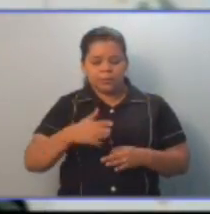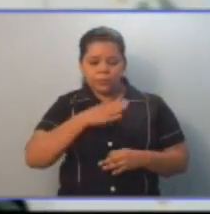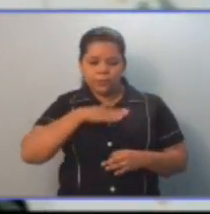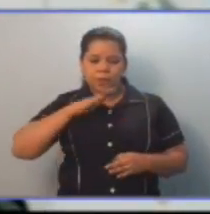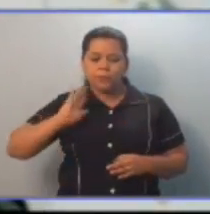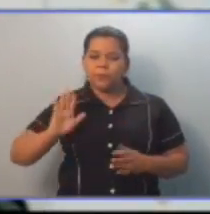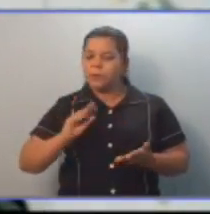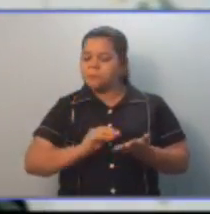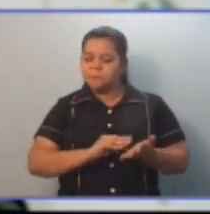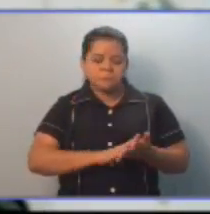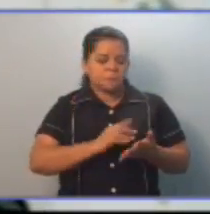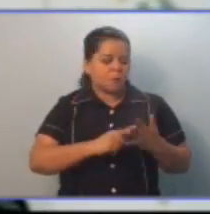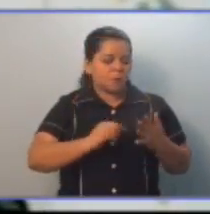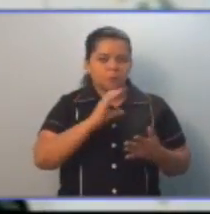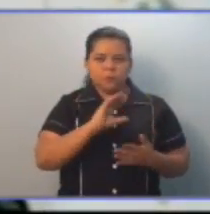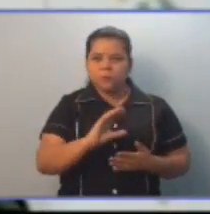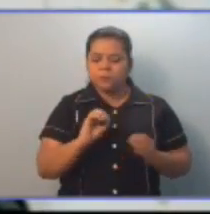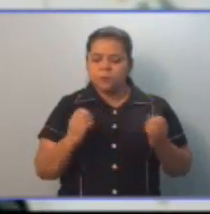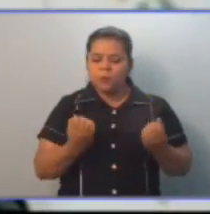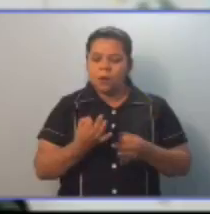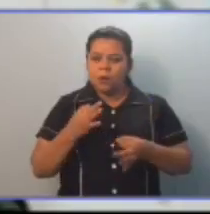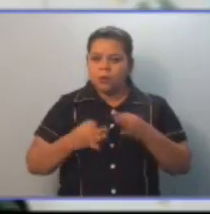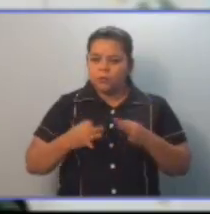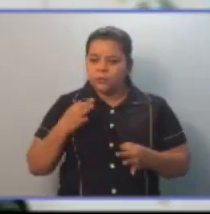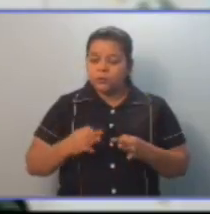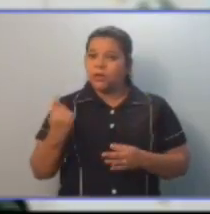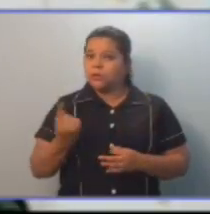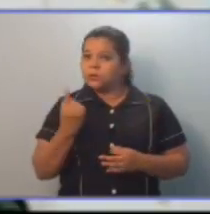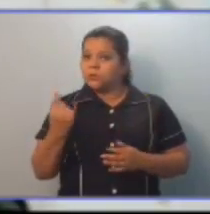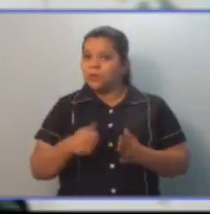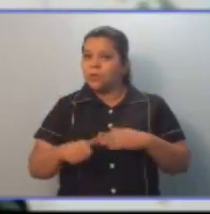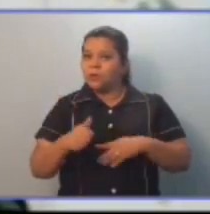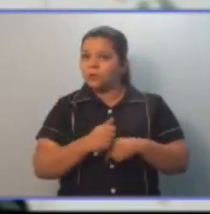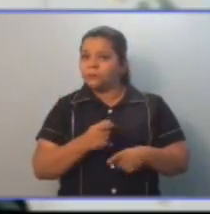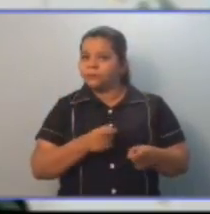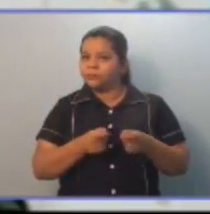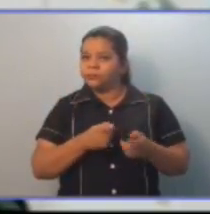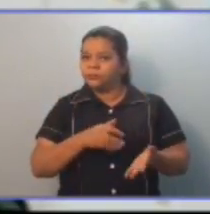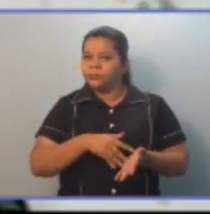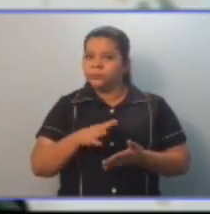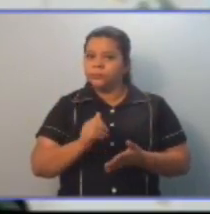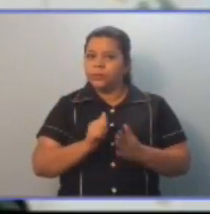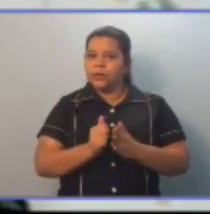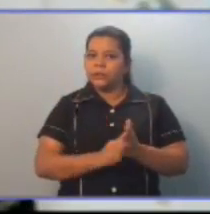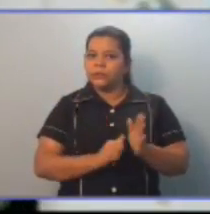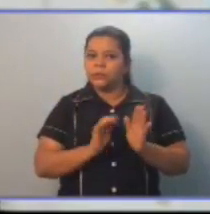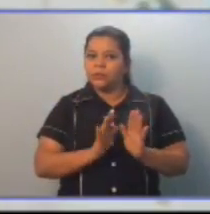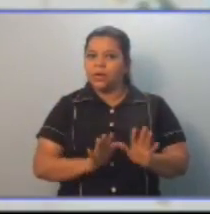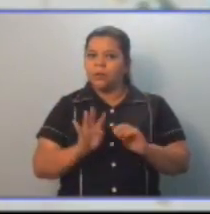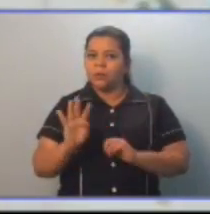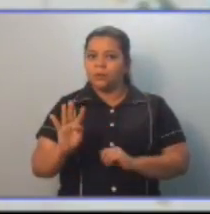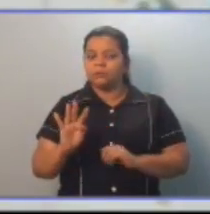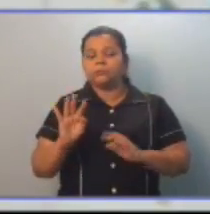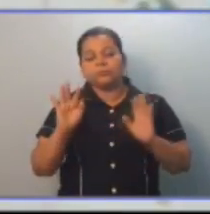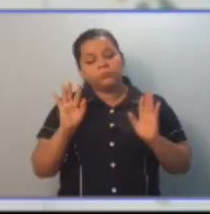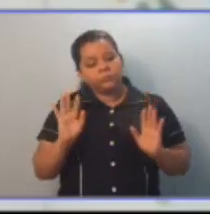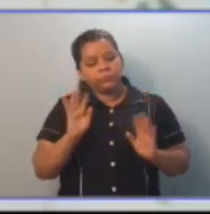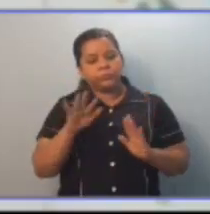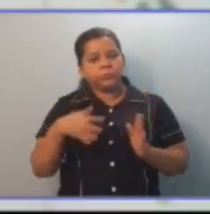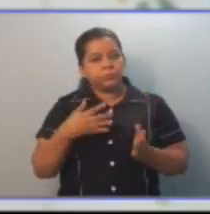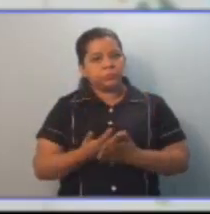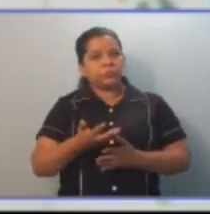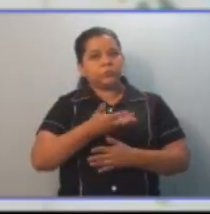está establecido en la Constitución para el órgano judicial. Solo está para la administración pública en el artículo 14. Pero, no obstante eso, todos lo asumimos